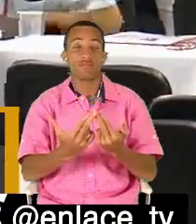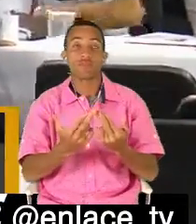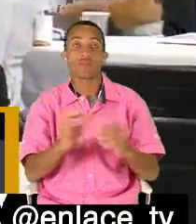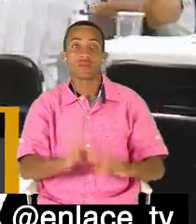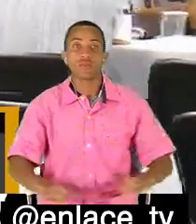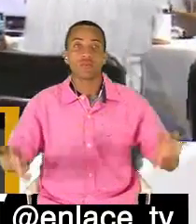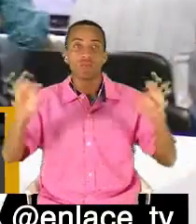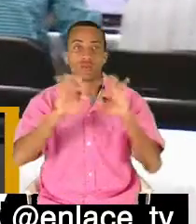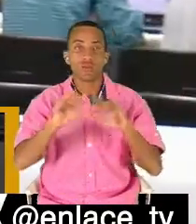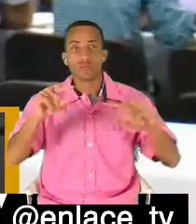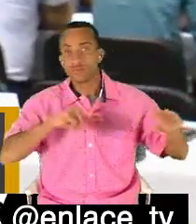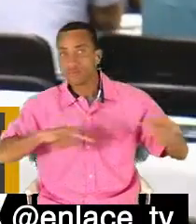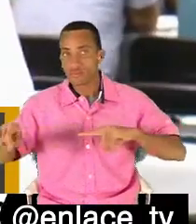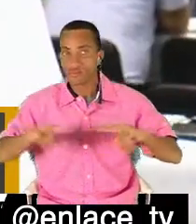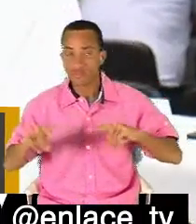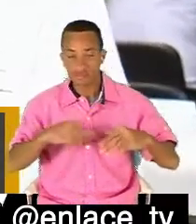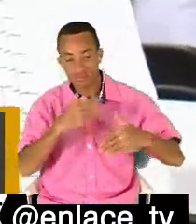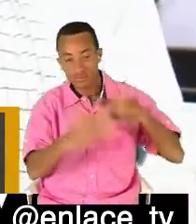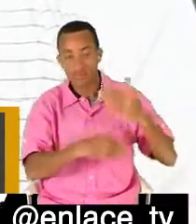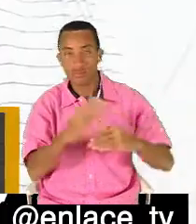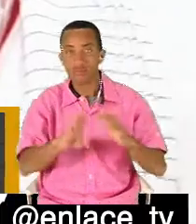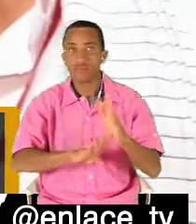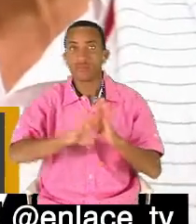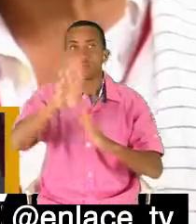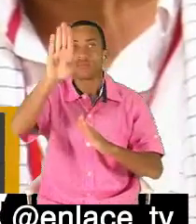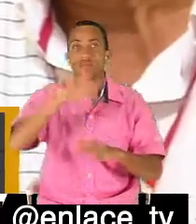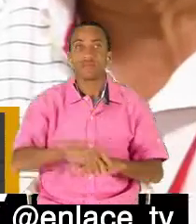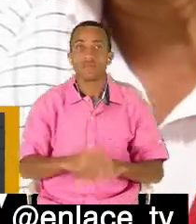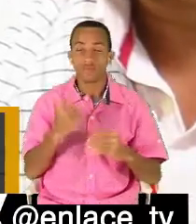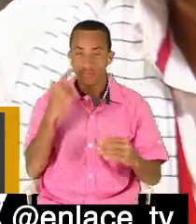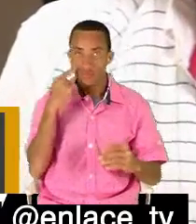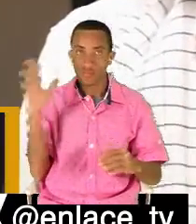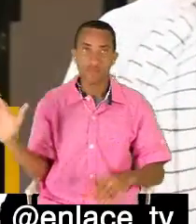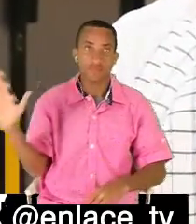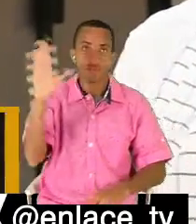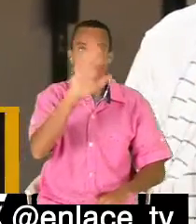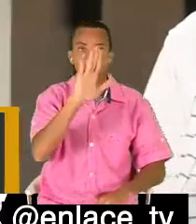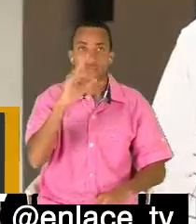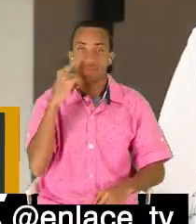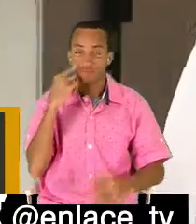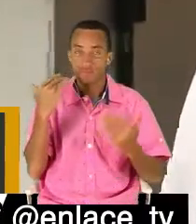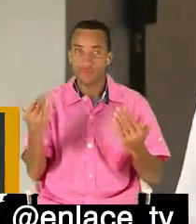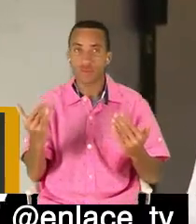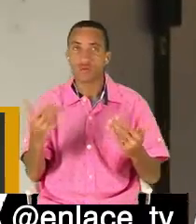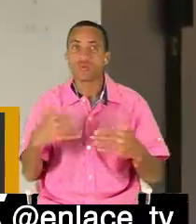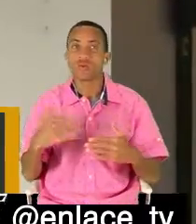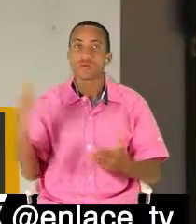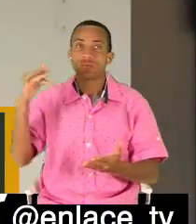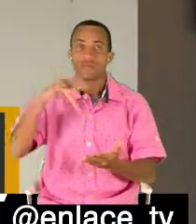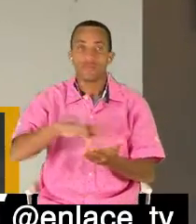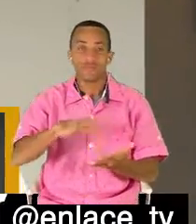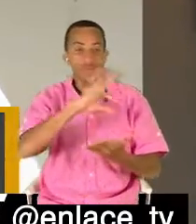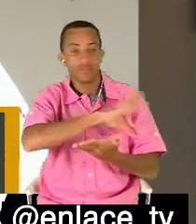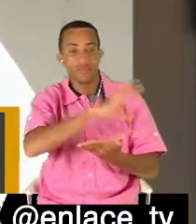de la logística en el desarrollo de Barranca Bermeja y la región. Vamos a escuchar entonces esta nota que hemos preparado para ustedes en relación con la presencia del gerente de